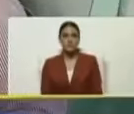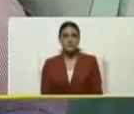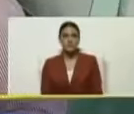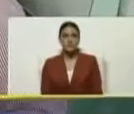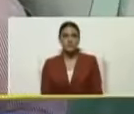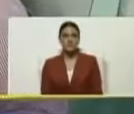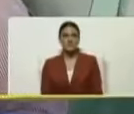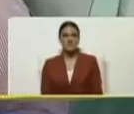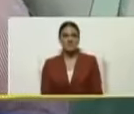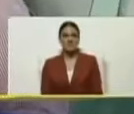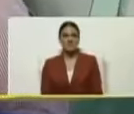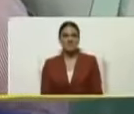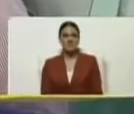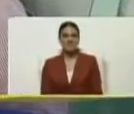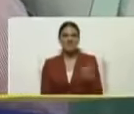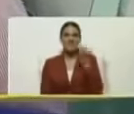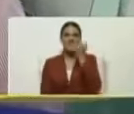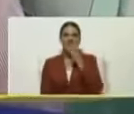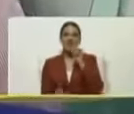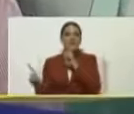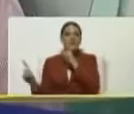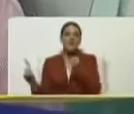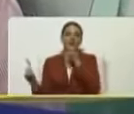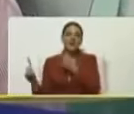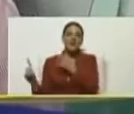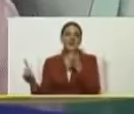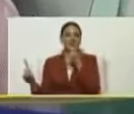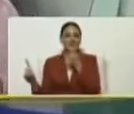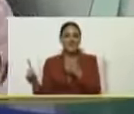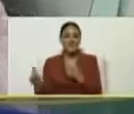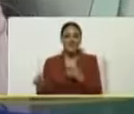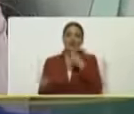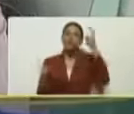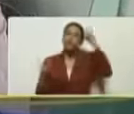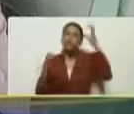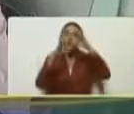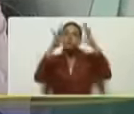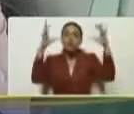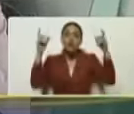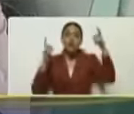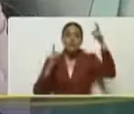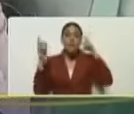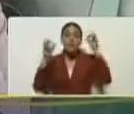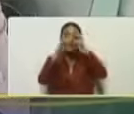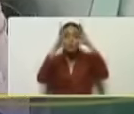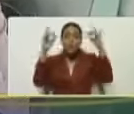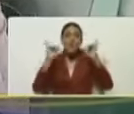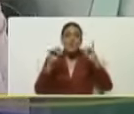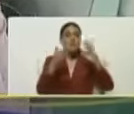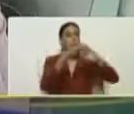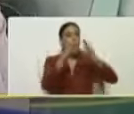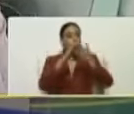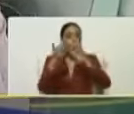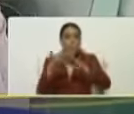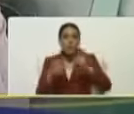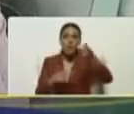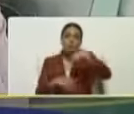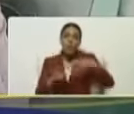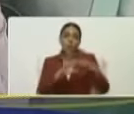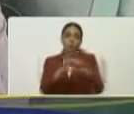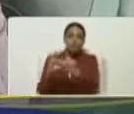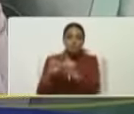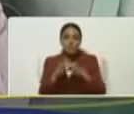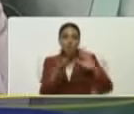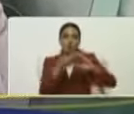Ángel Giovanni. Él soñaba con la comuna, con el Consejo Comunal,